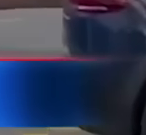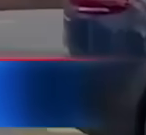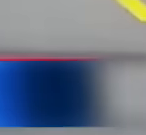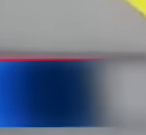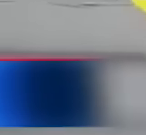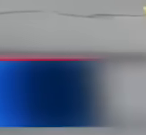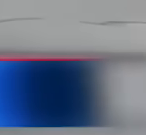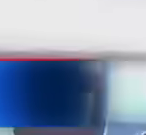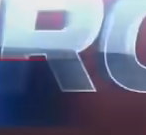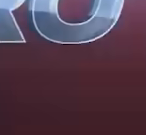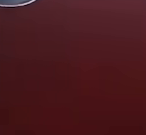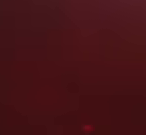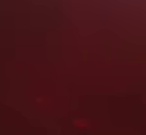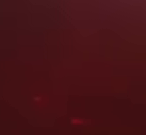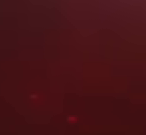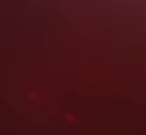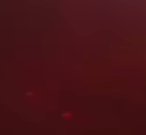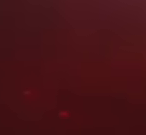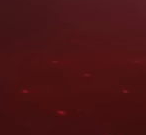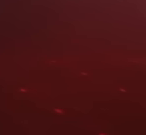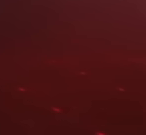y de armas.